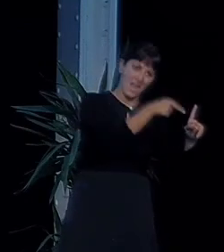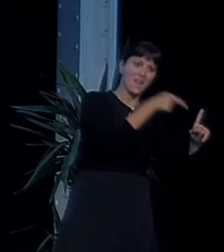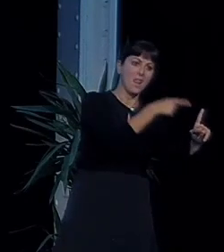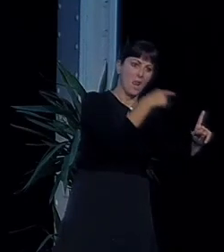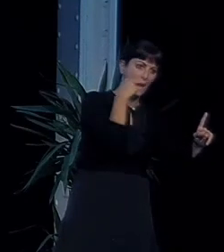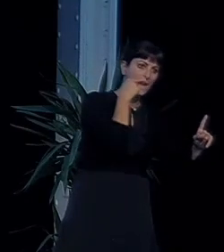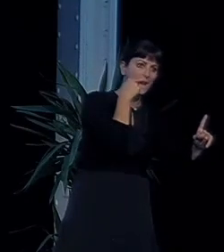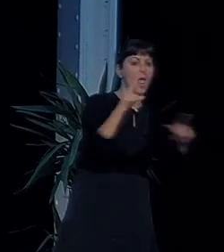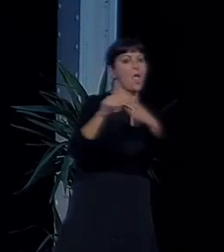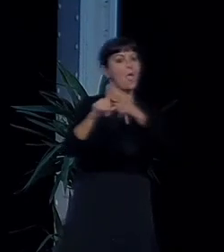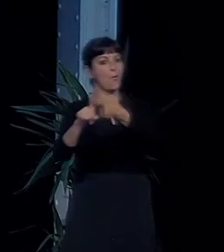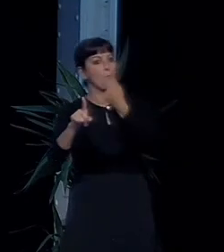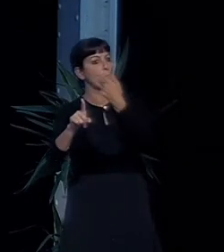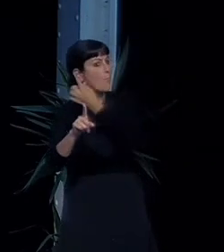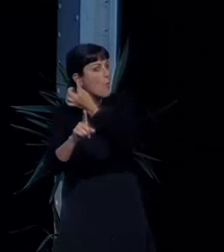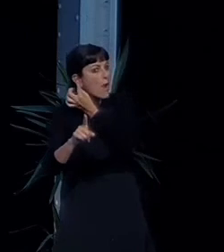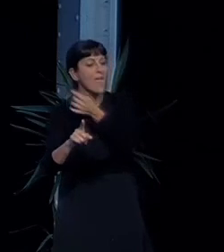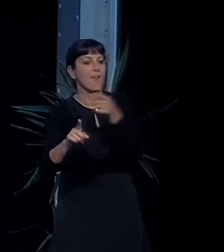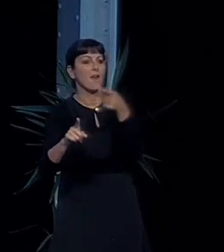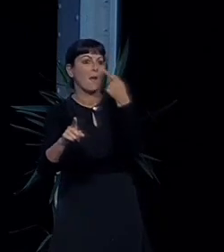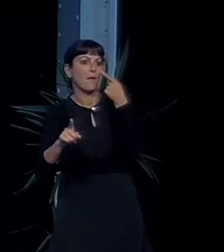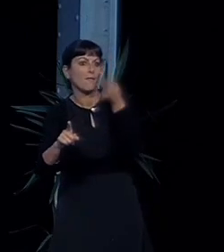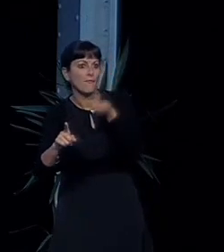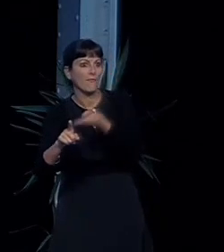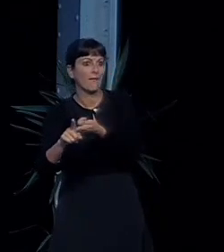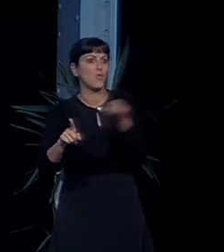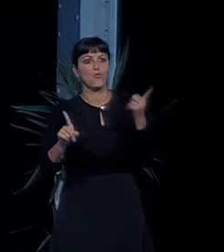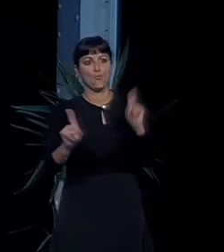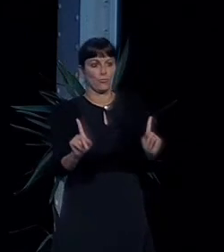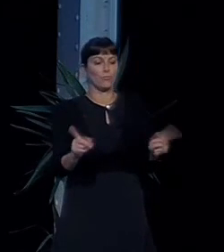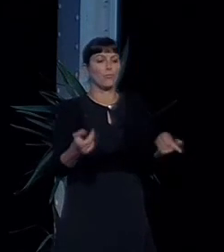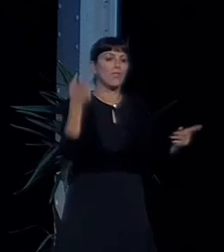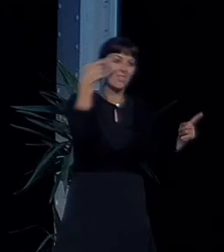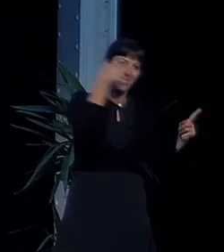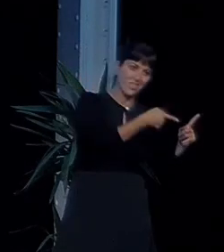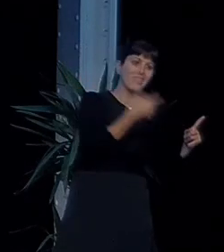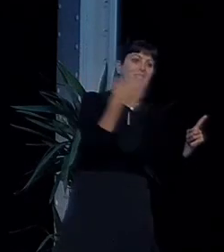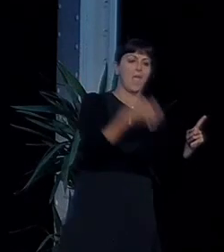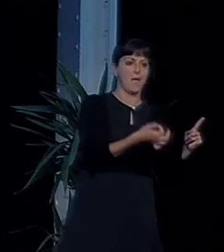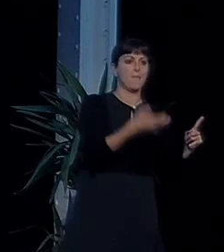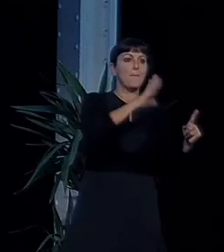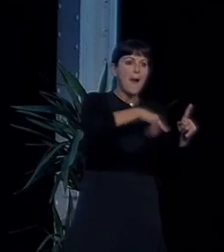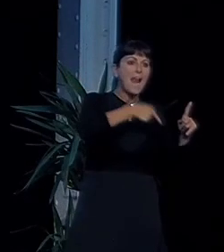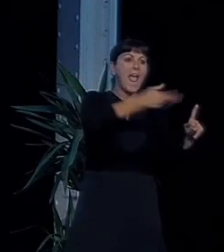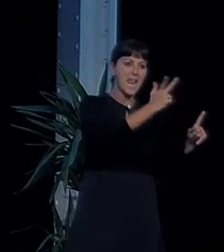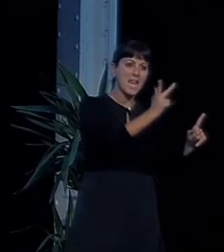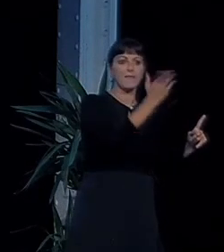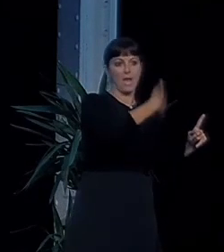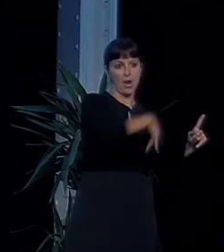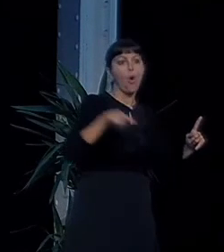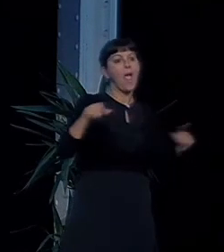mujer, ¿no? Y así también estaríamos respetando que las mujeres puedan transitar libremente por el espacio público y los hombres no, ¿no? Entonces,